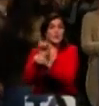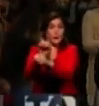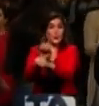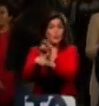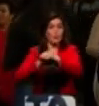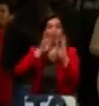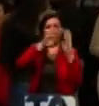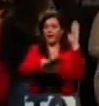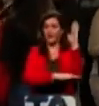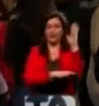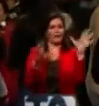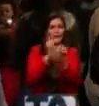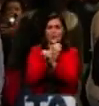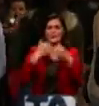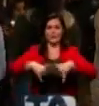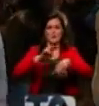de 24 horas.